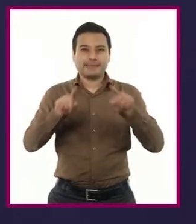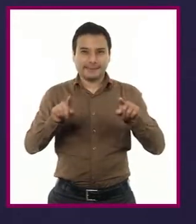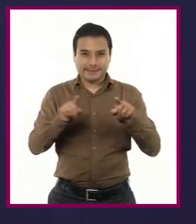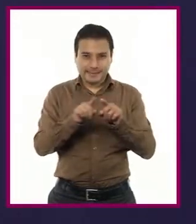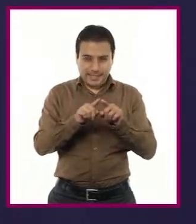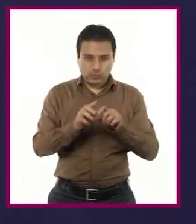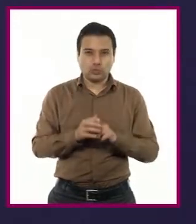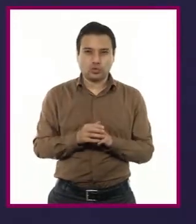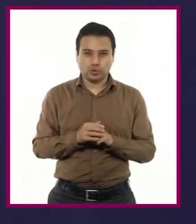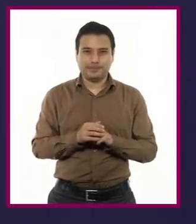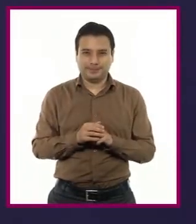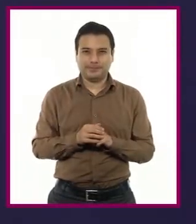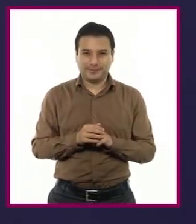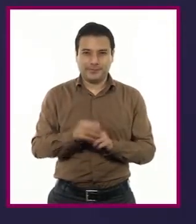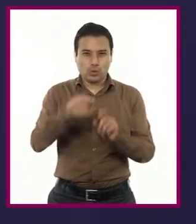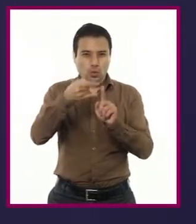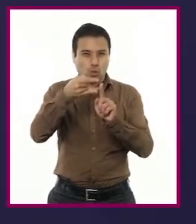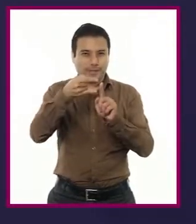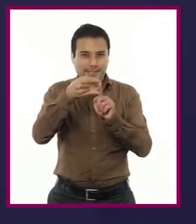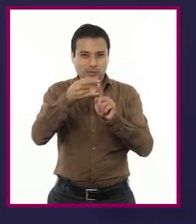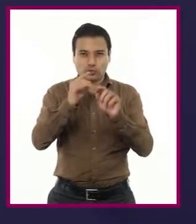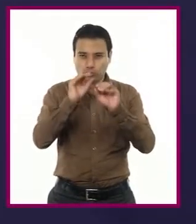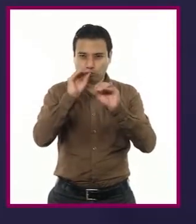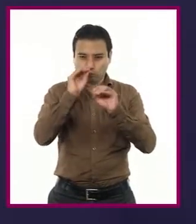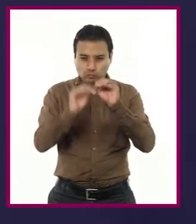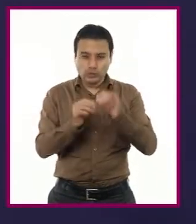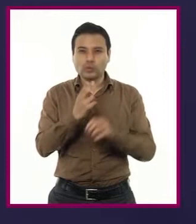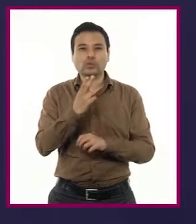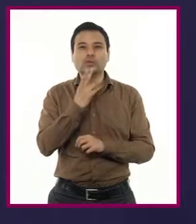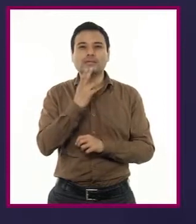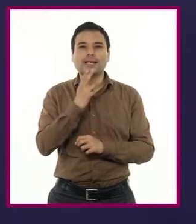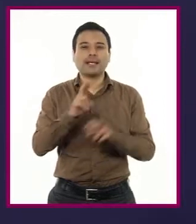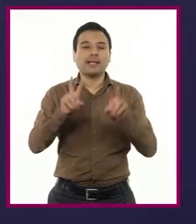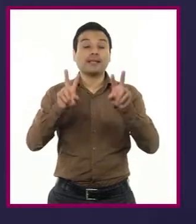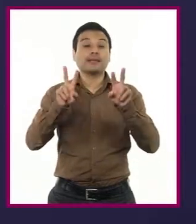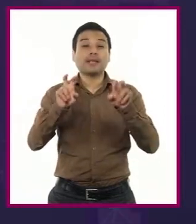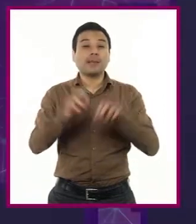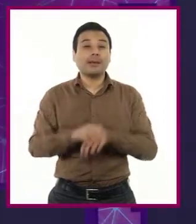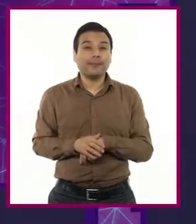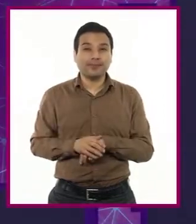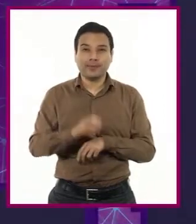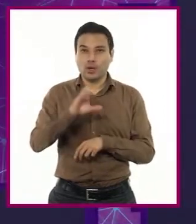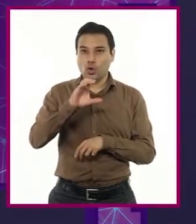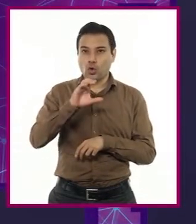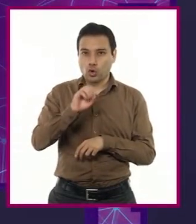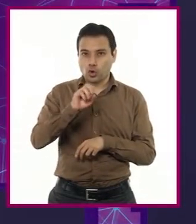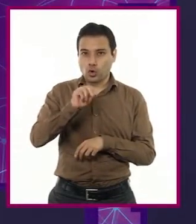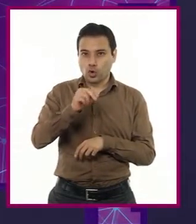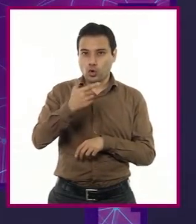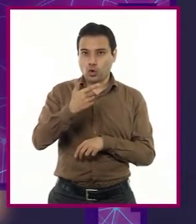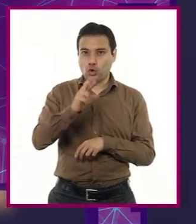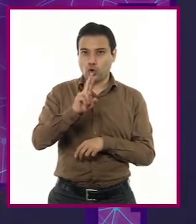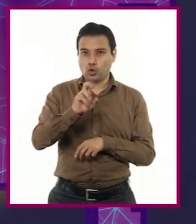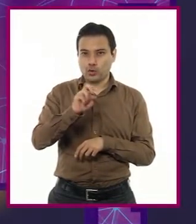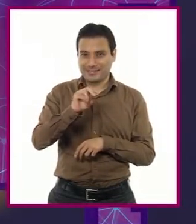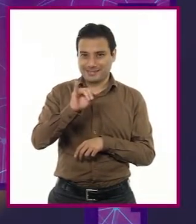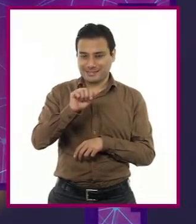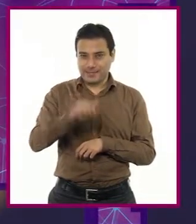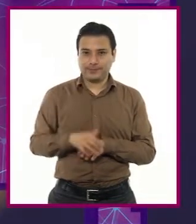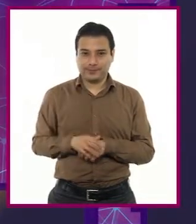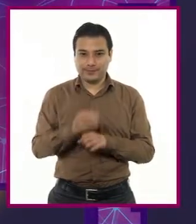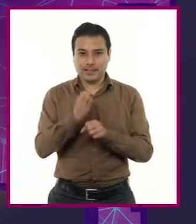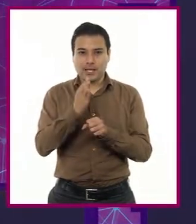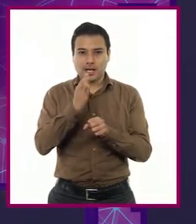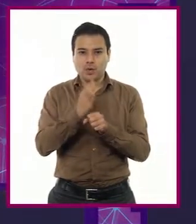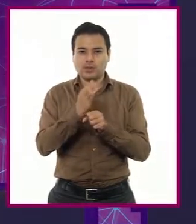determina y usa criterios de congruencia de triángulos. El propósito a lograr durante esta sesión es aplicar los criterios